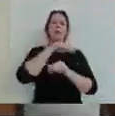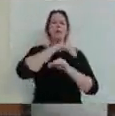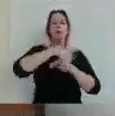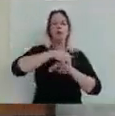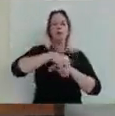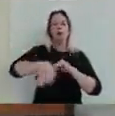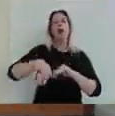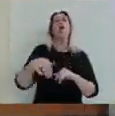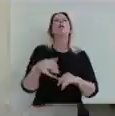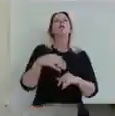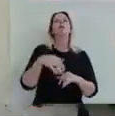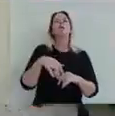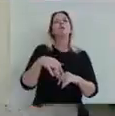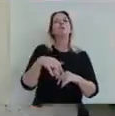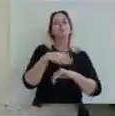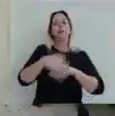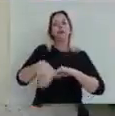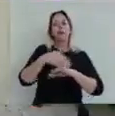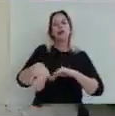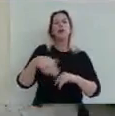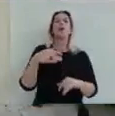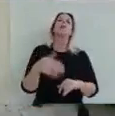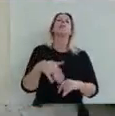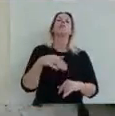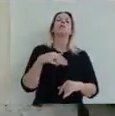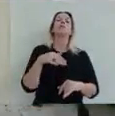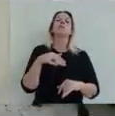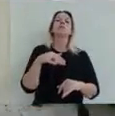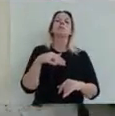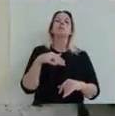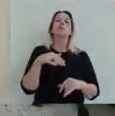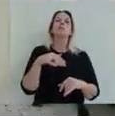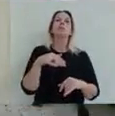Miño, aprobado por unanimidad.